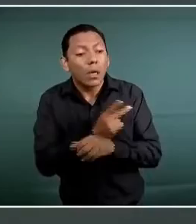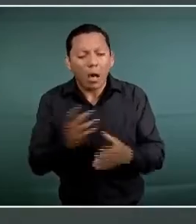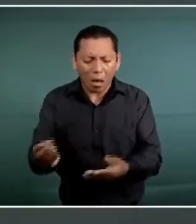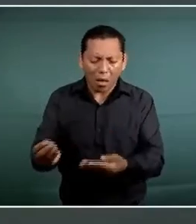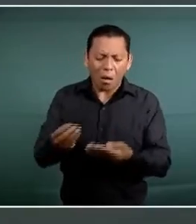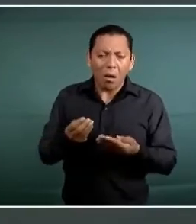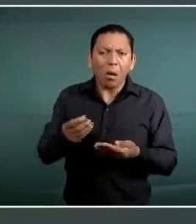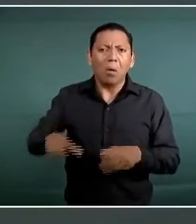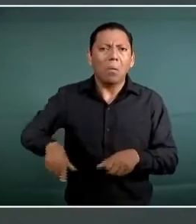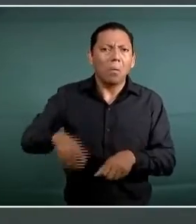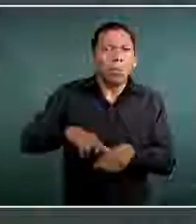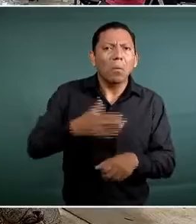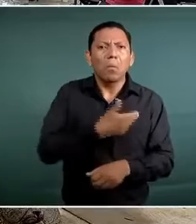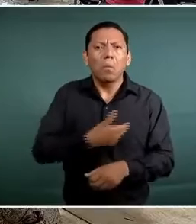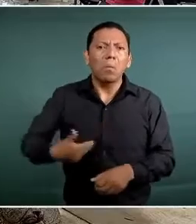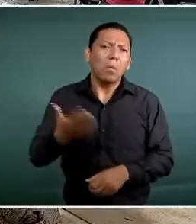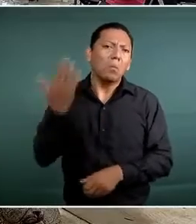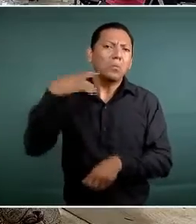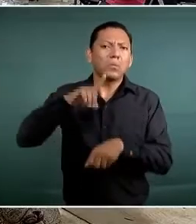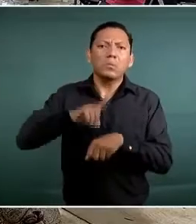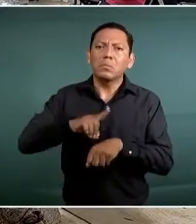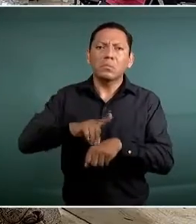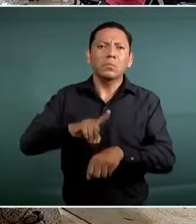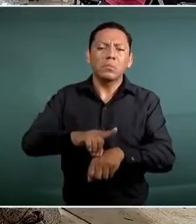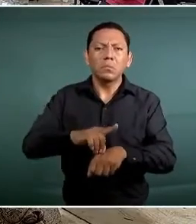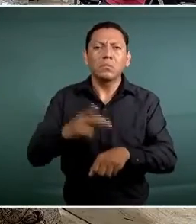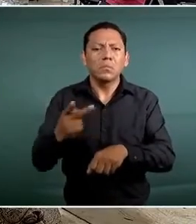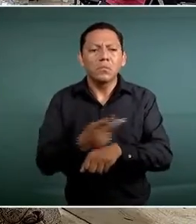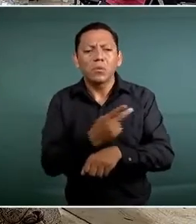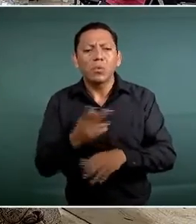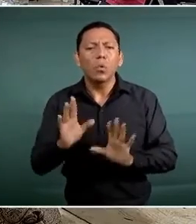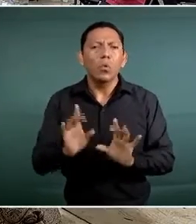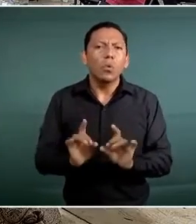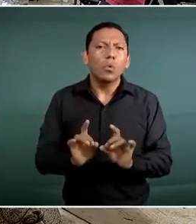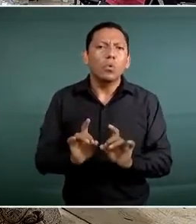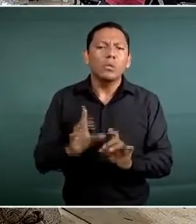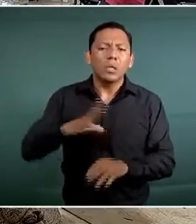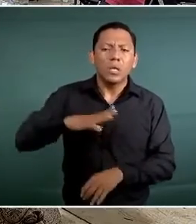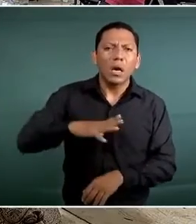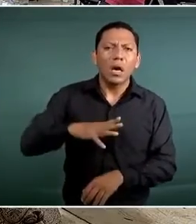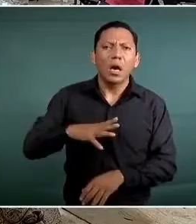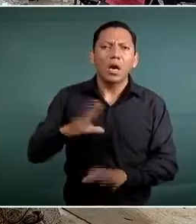diario. Si había un evento